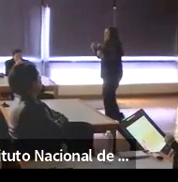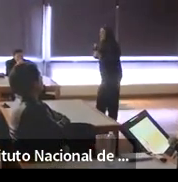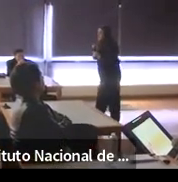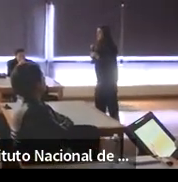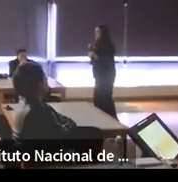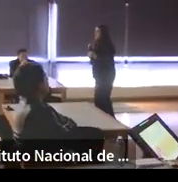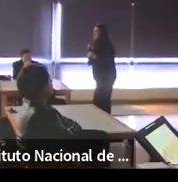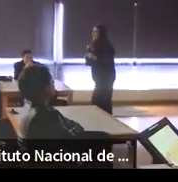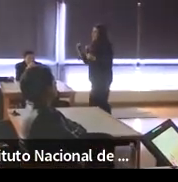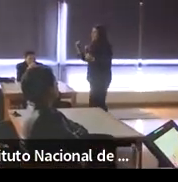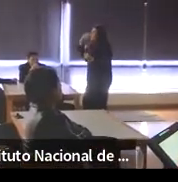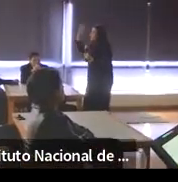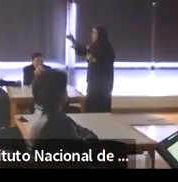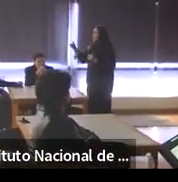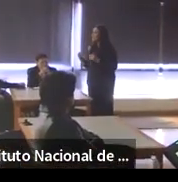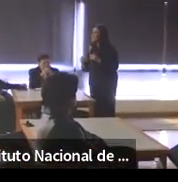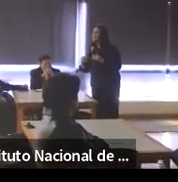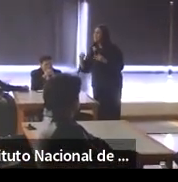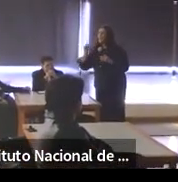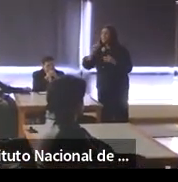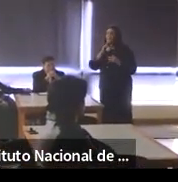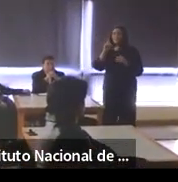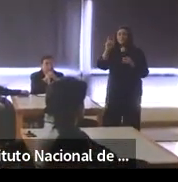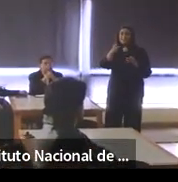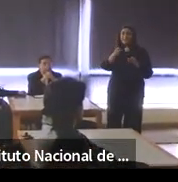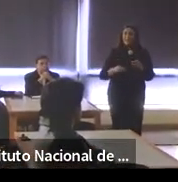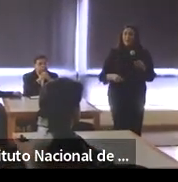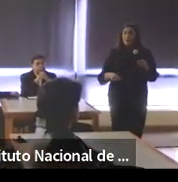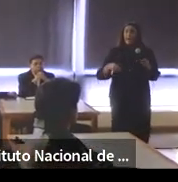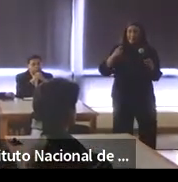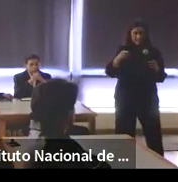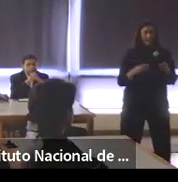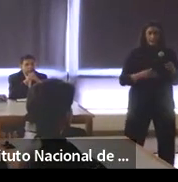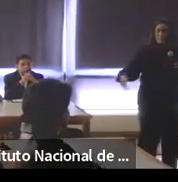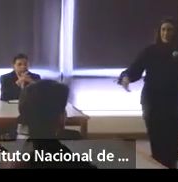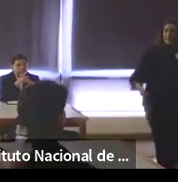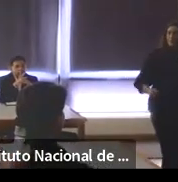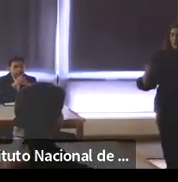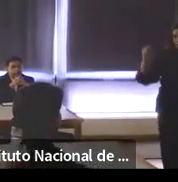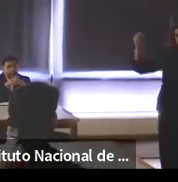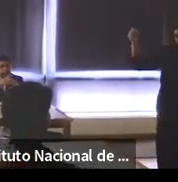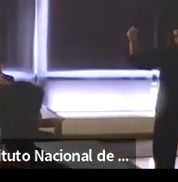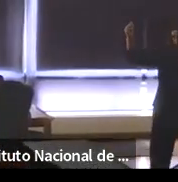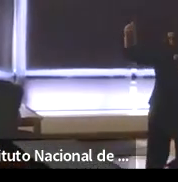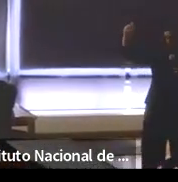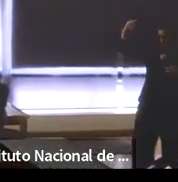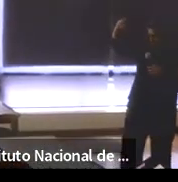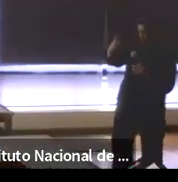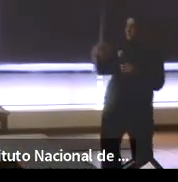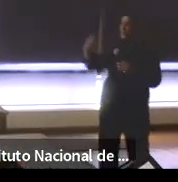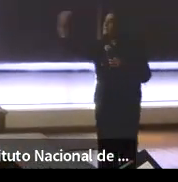es tu meta organización Cómo vas a cumplir ese objetivo hace rato decía Mario A ver déjame pasar porque